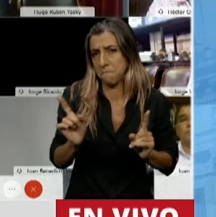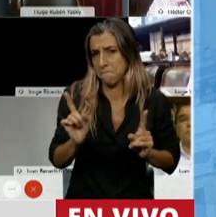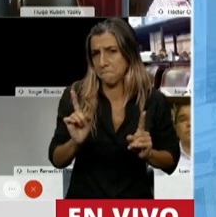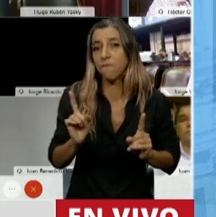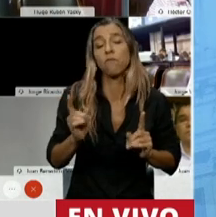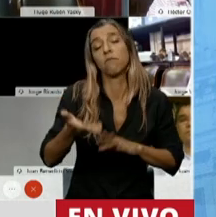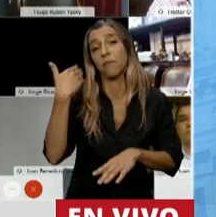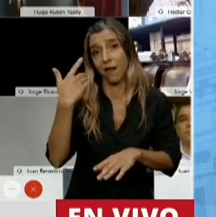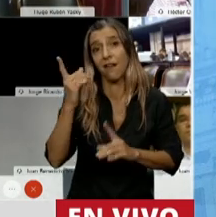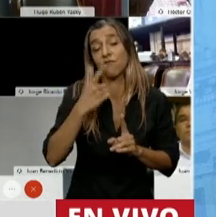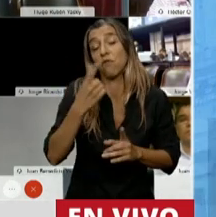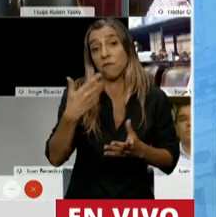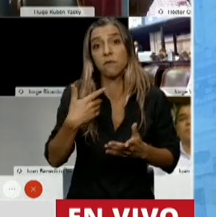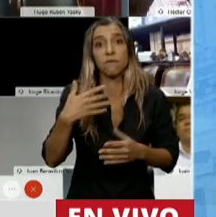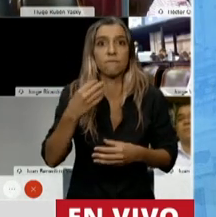debería haber sido un poquito más